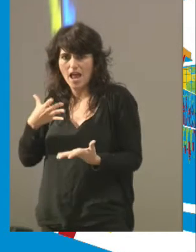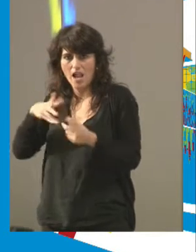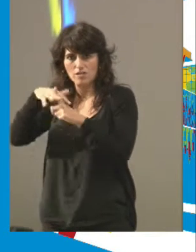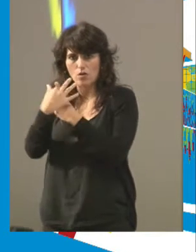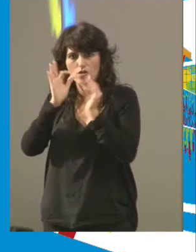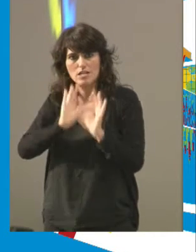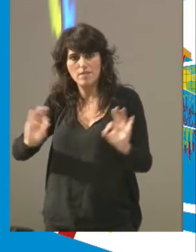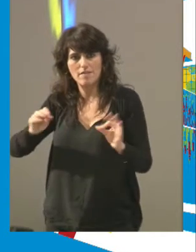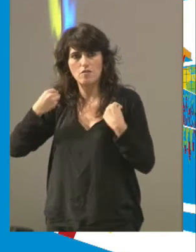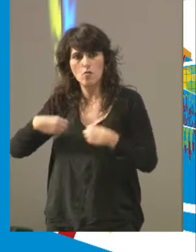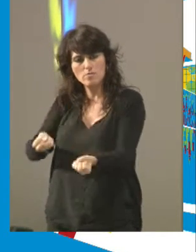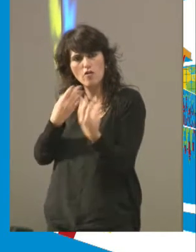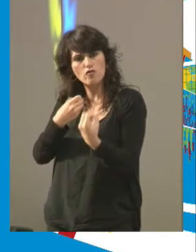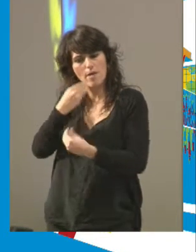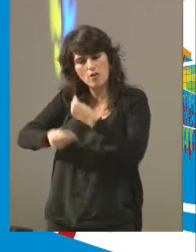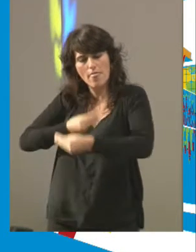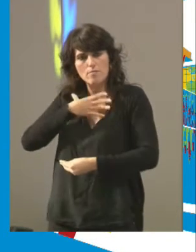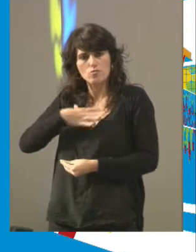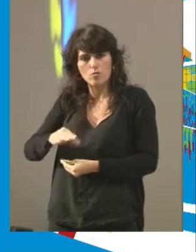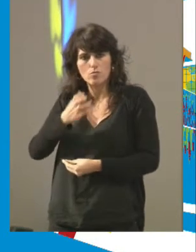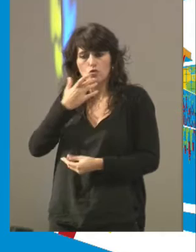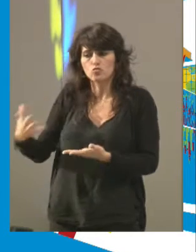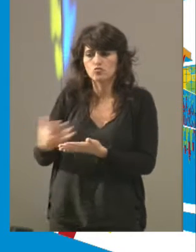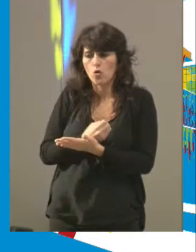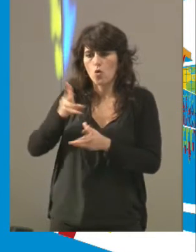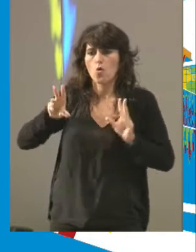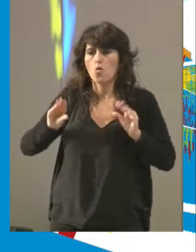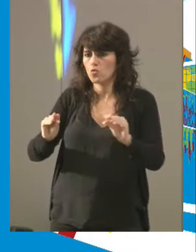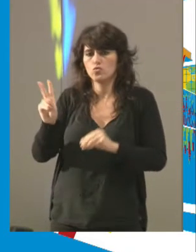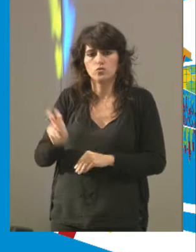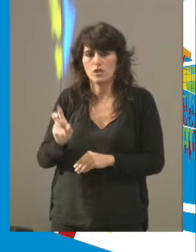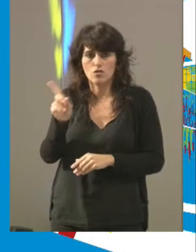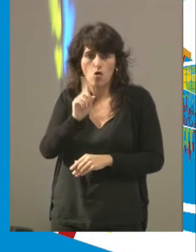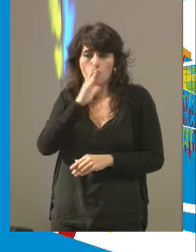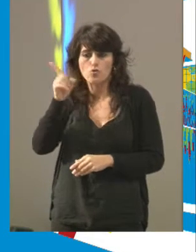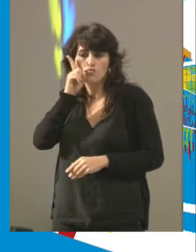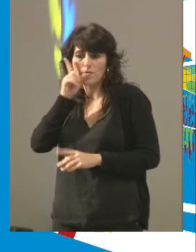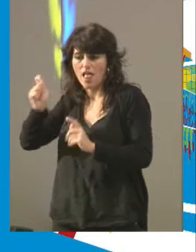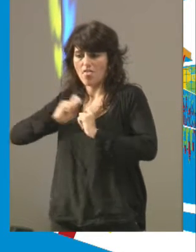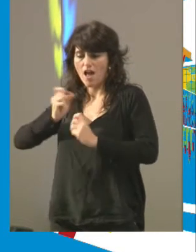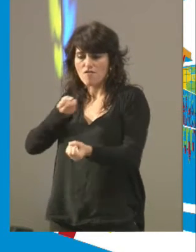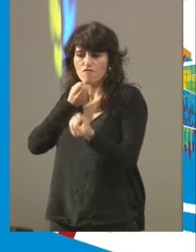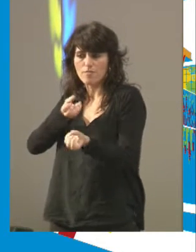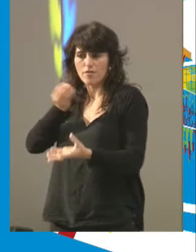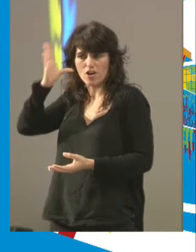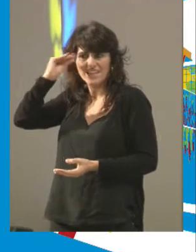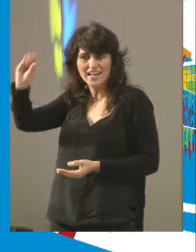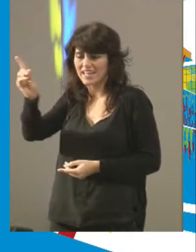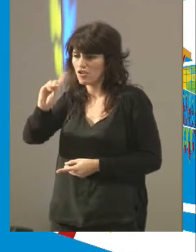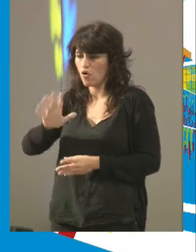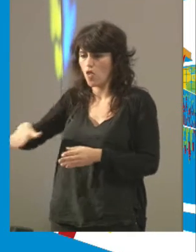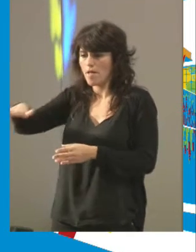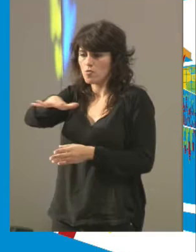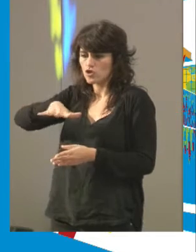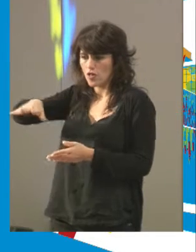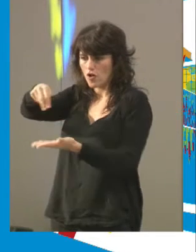de qué podemos hacer con esa información. No toda esa muestra era útil. ¿Por qué? Porque los teléfonos móviles nos dan una información no inteligente, nos dan la información de posicionamiento en el